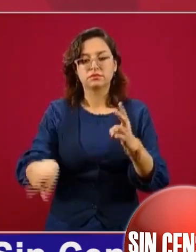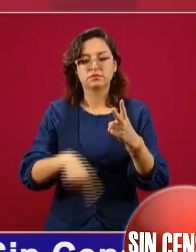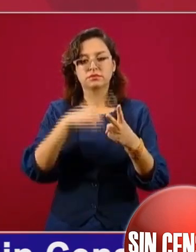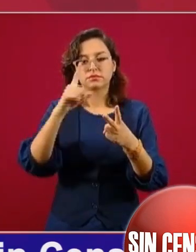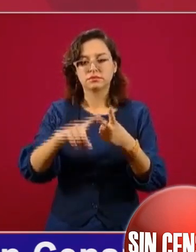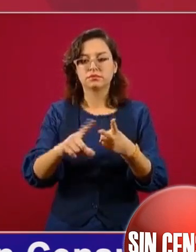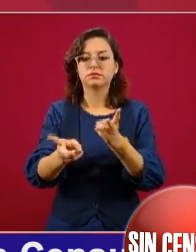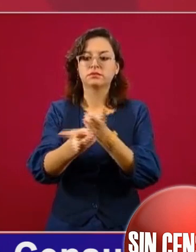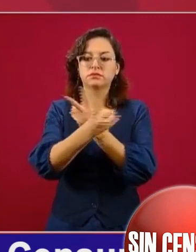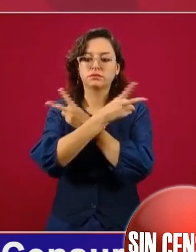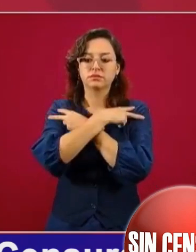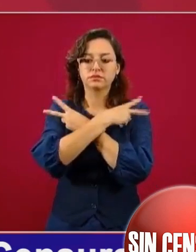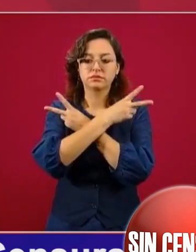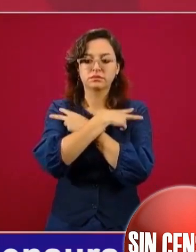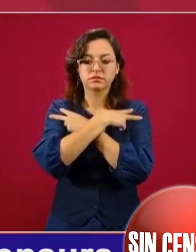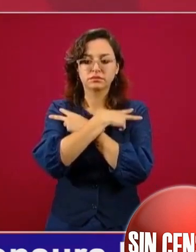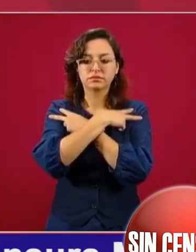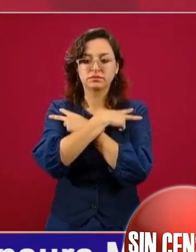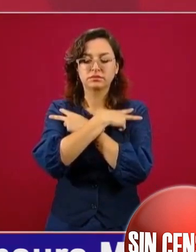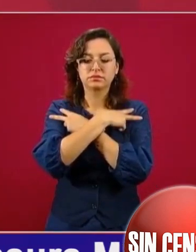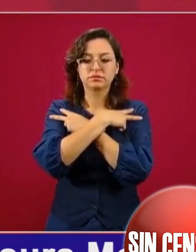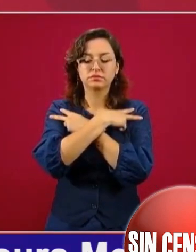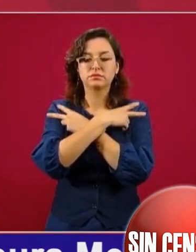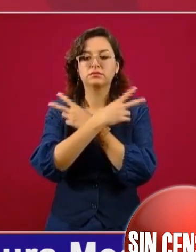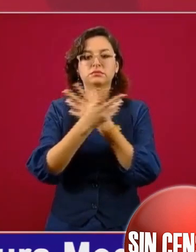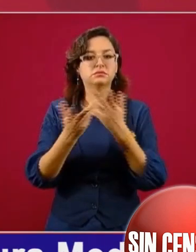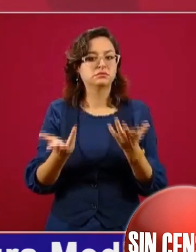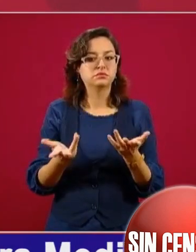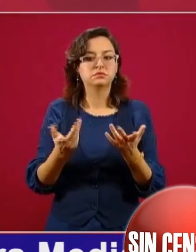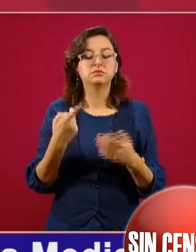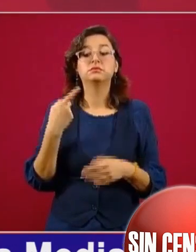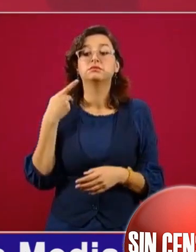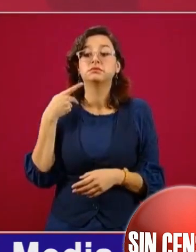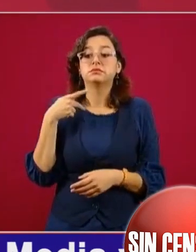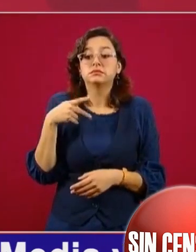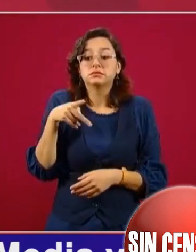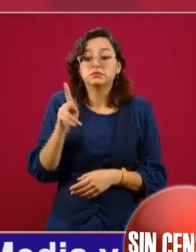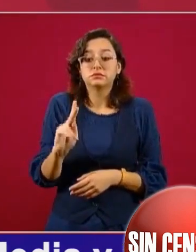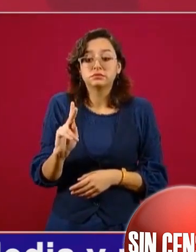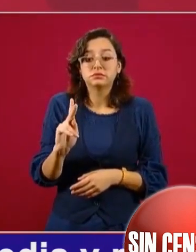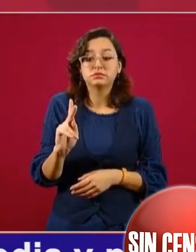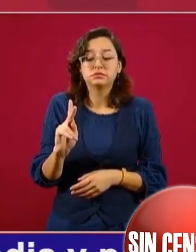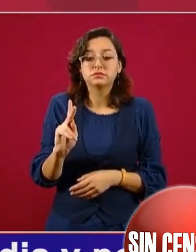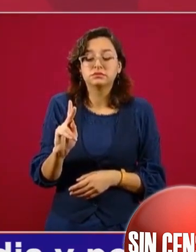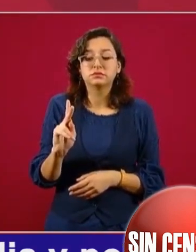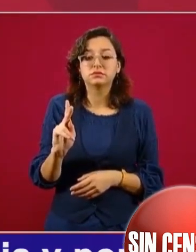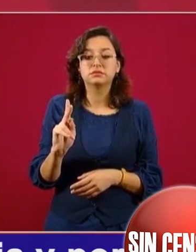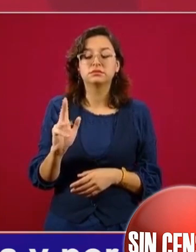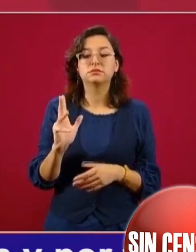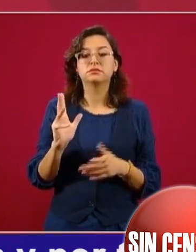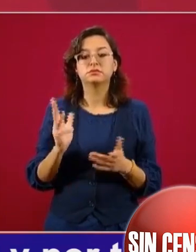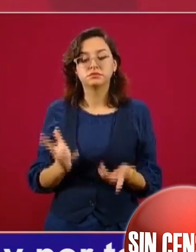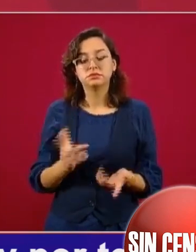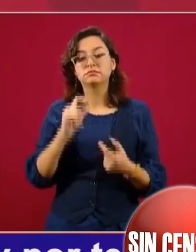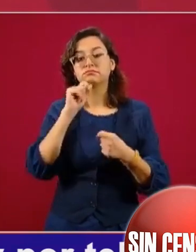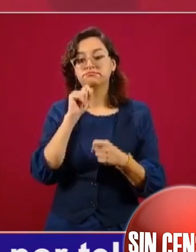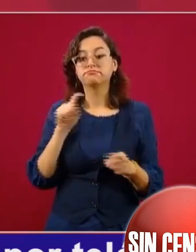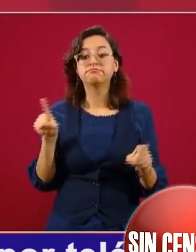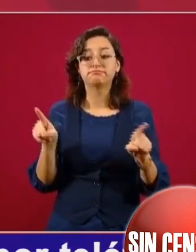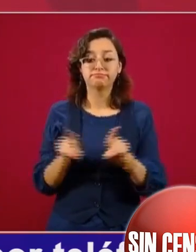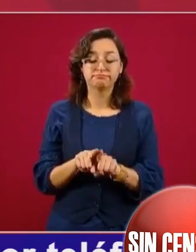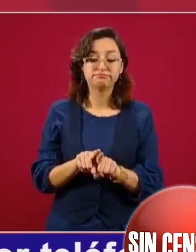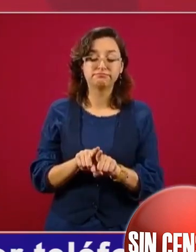sus vacaciones, pero con el ánimo